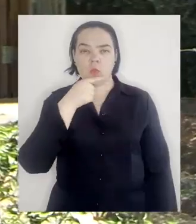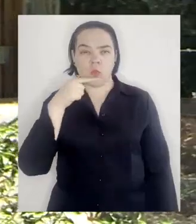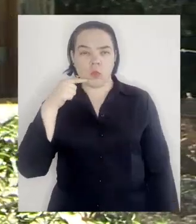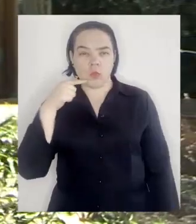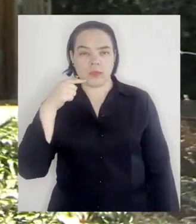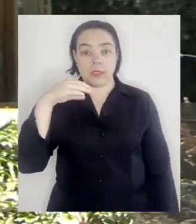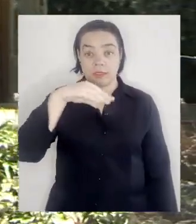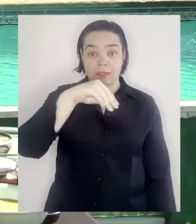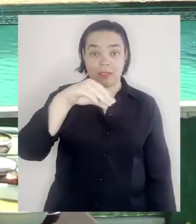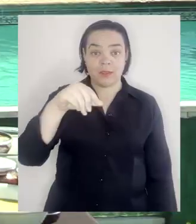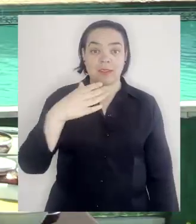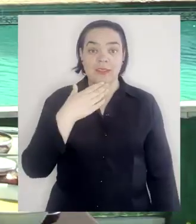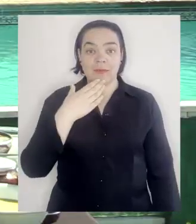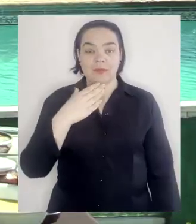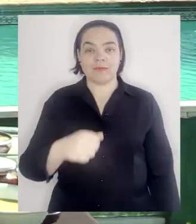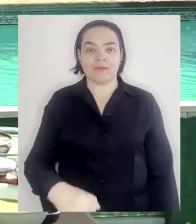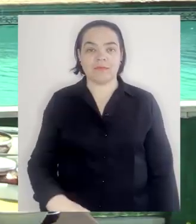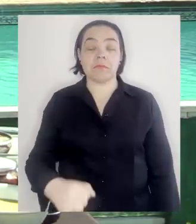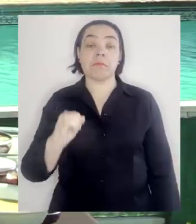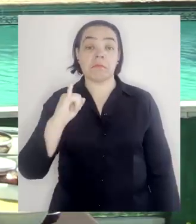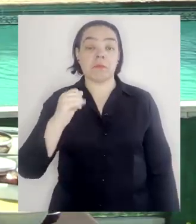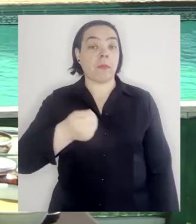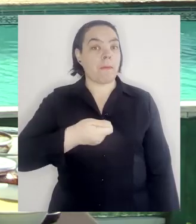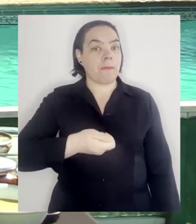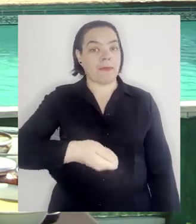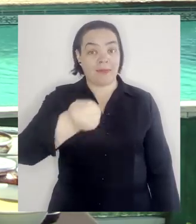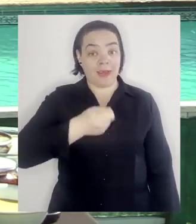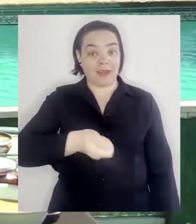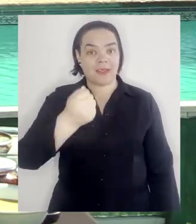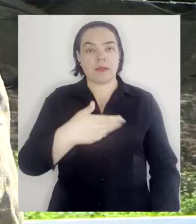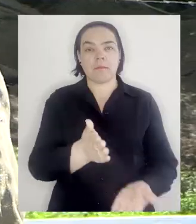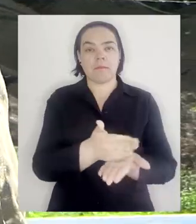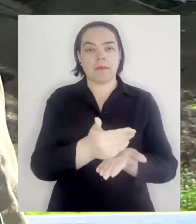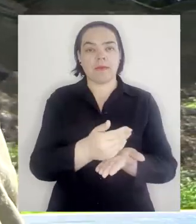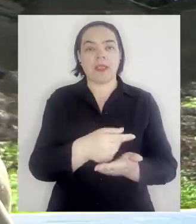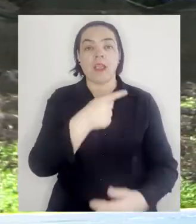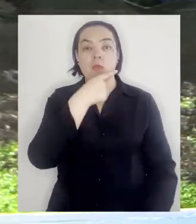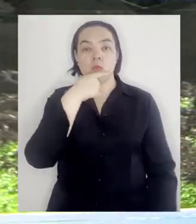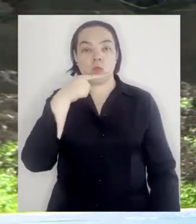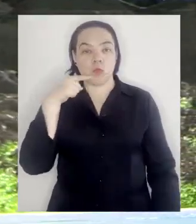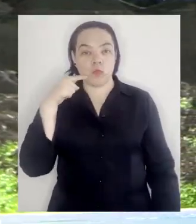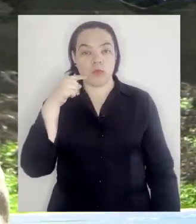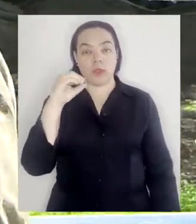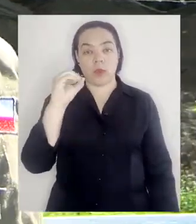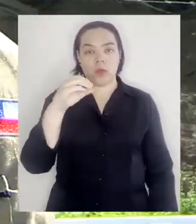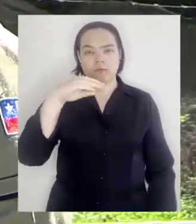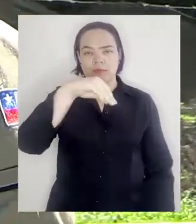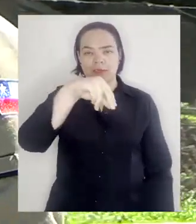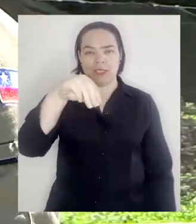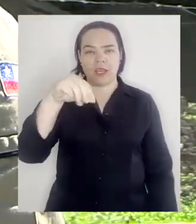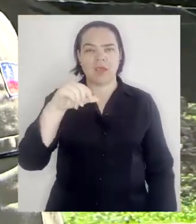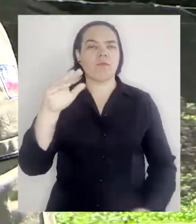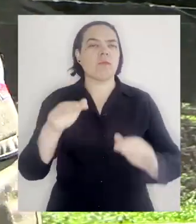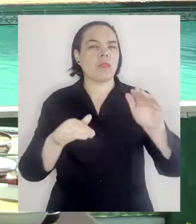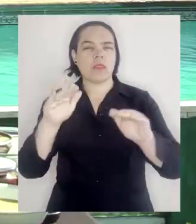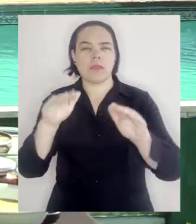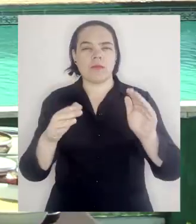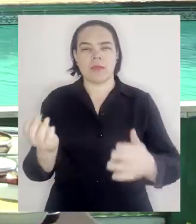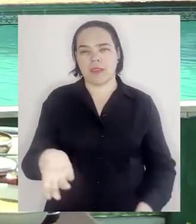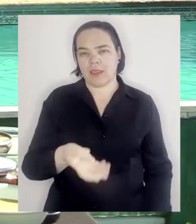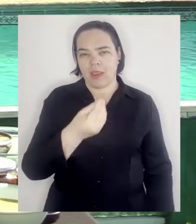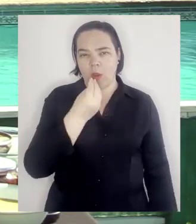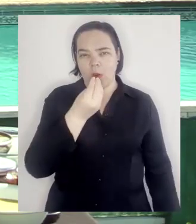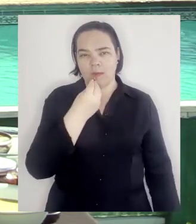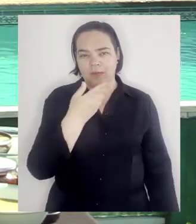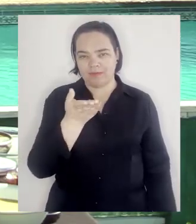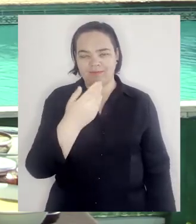Sí. La panqueque se puede hacer dulce o salada. Perfecto. Todo depende de lo que tú quieras comer. Bueno, hagámoslo al gusto de cómo la quieres